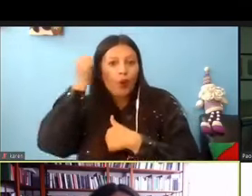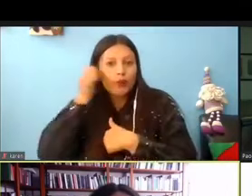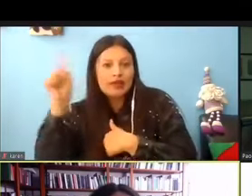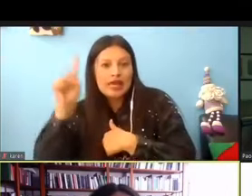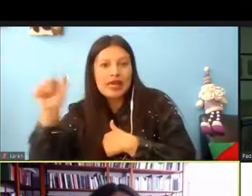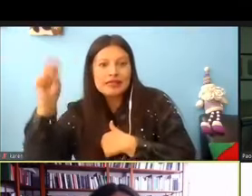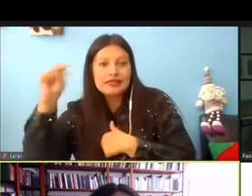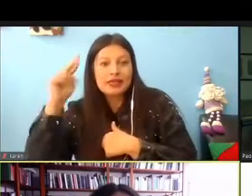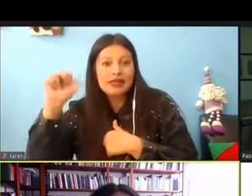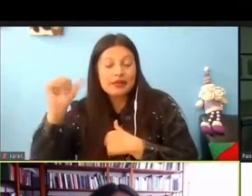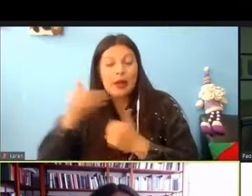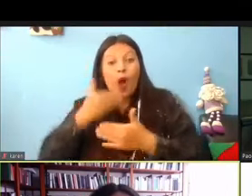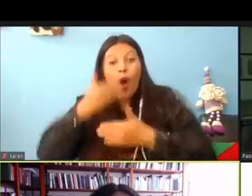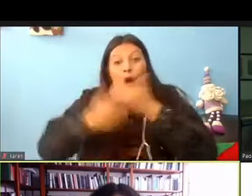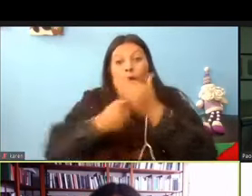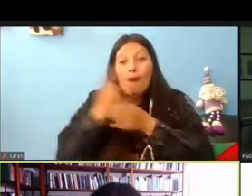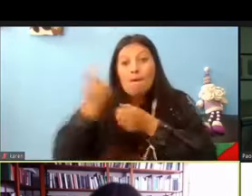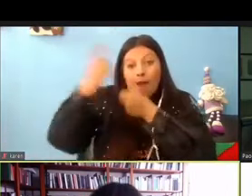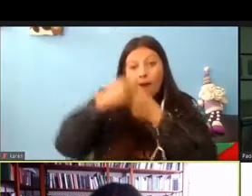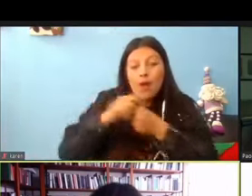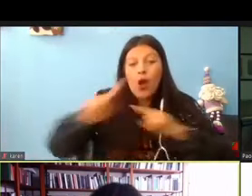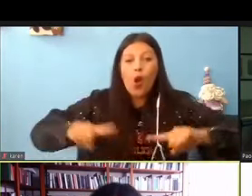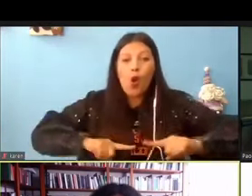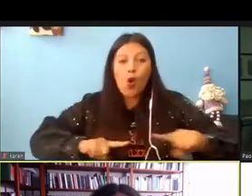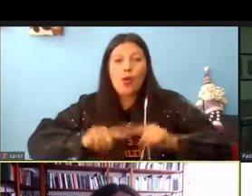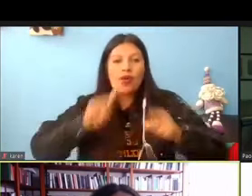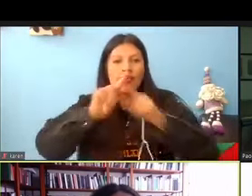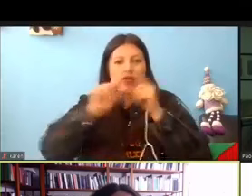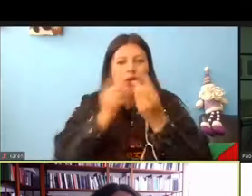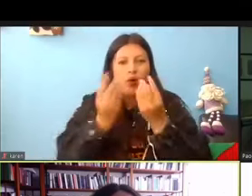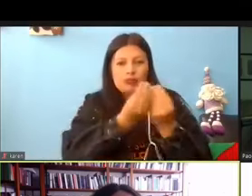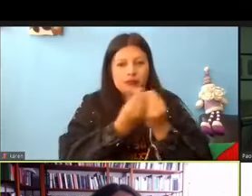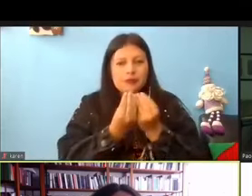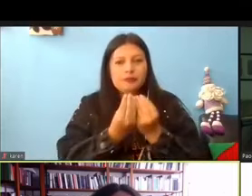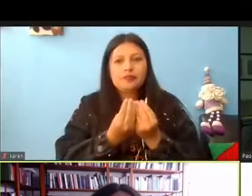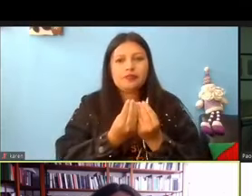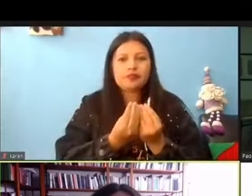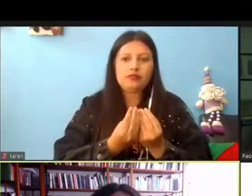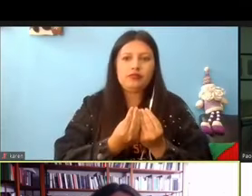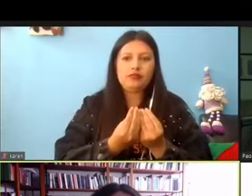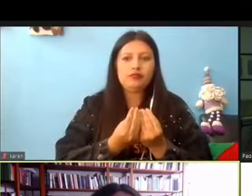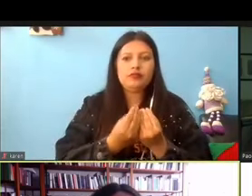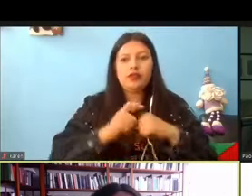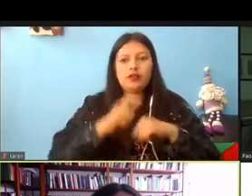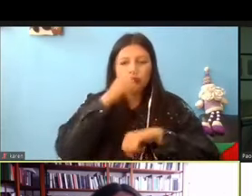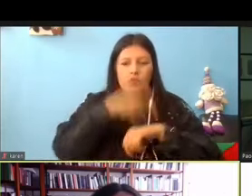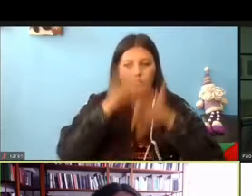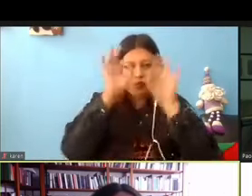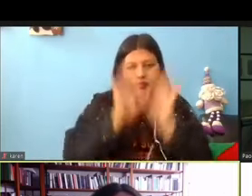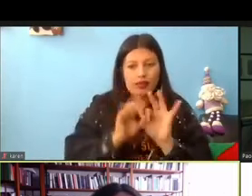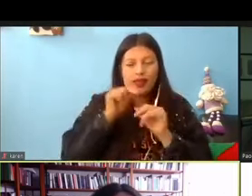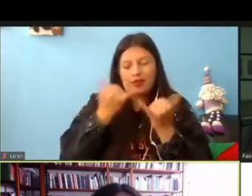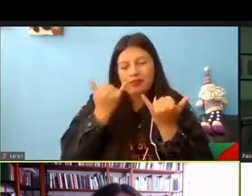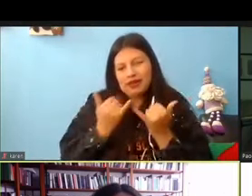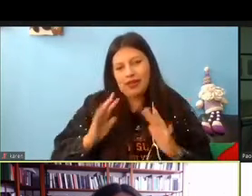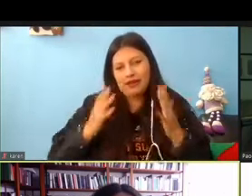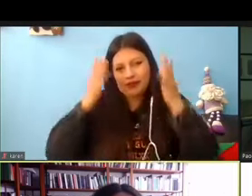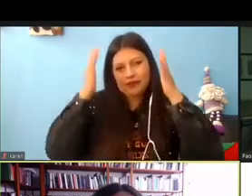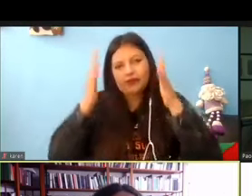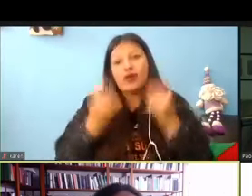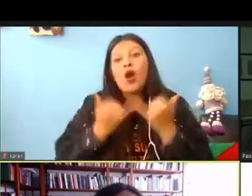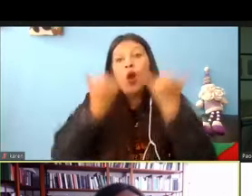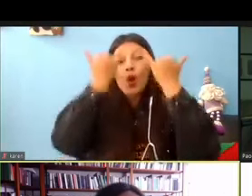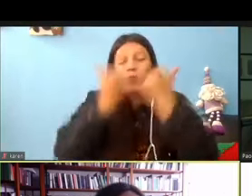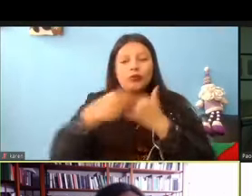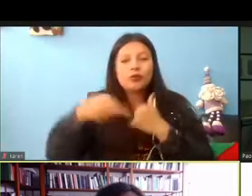ir uniendo nuestros coordinadores de los distintos ejes en los que hemos organizado este evento, vamos